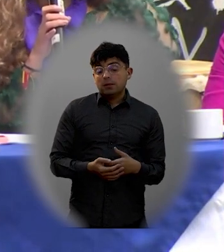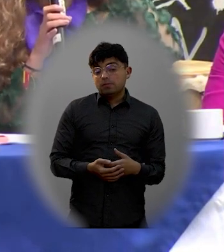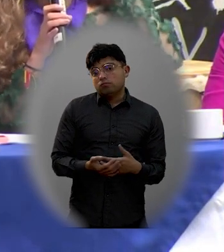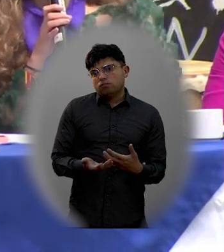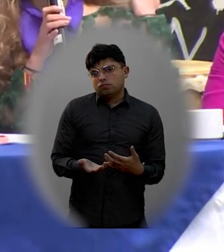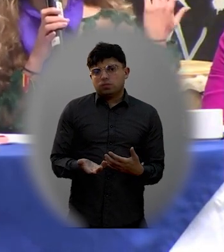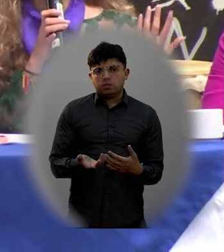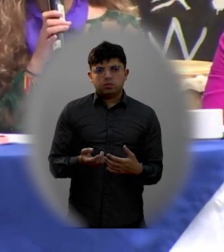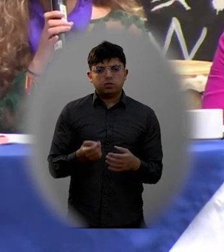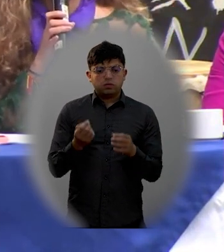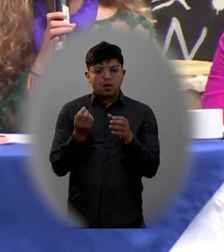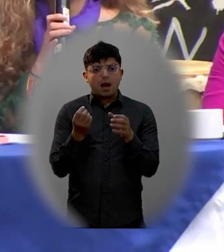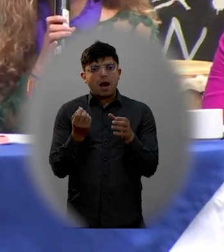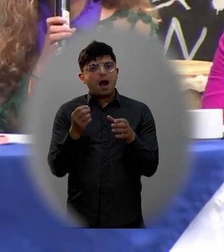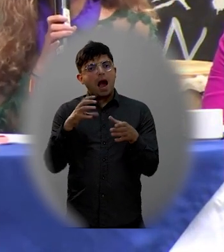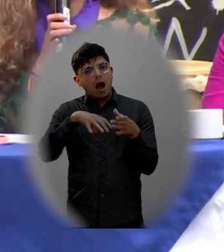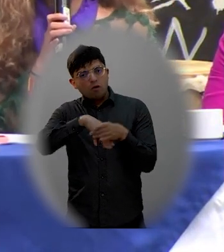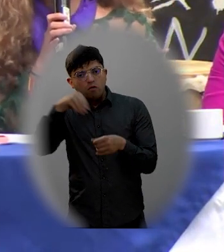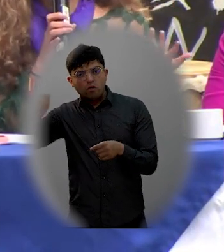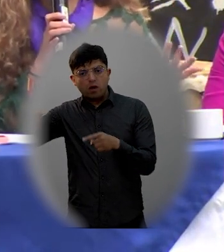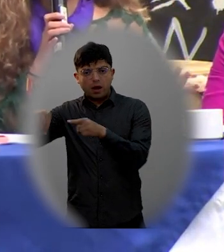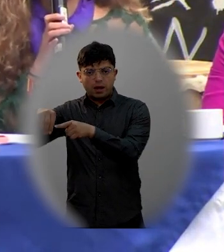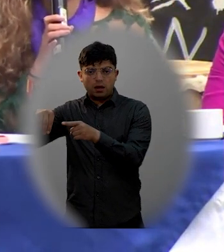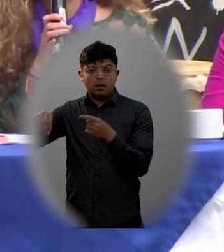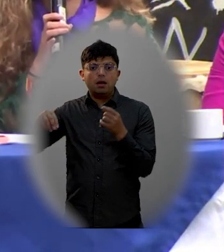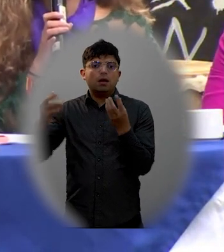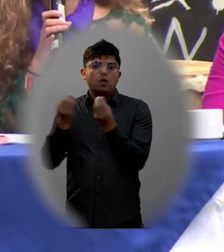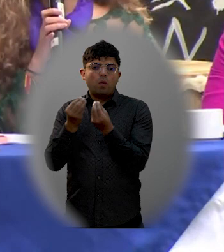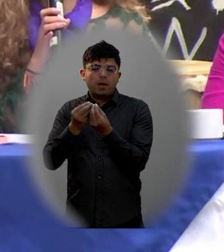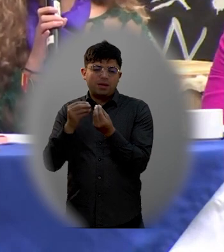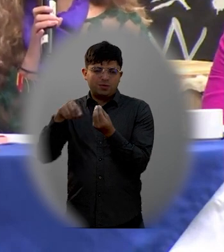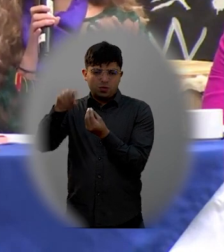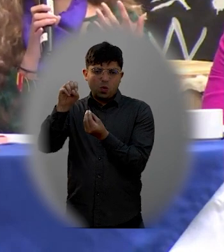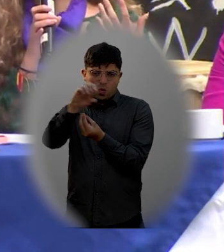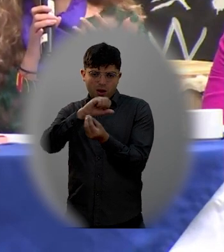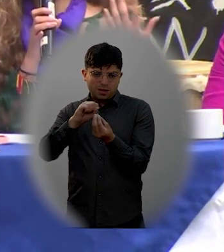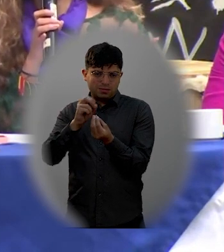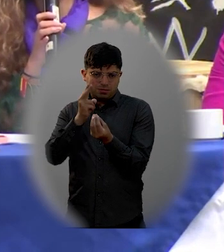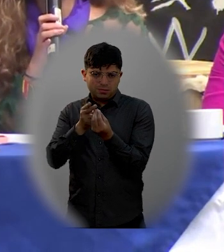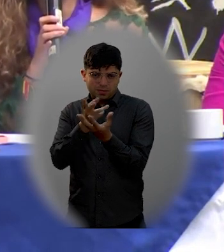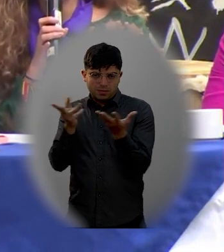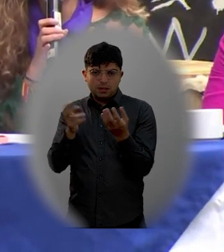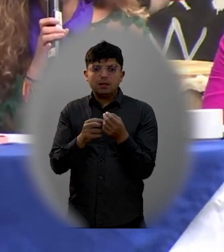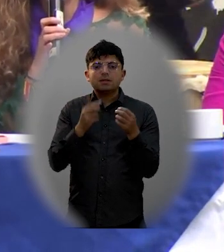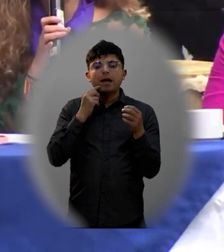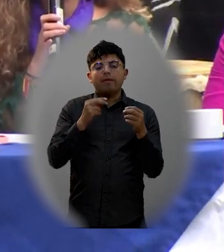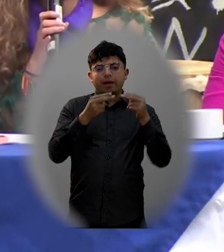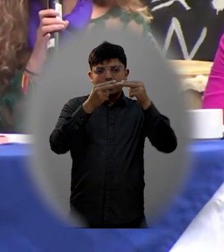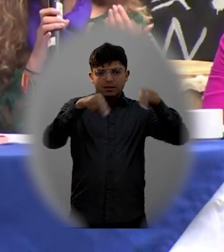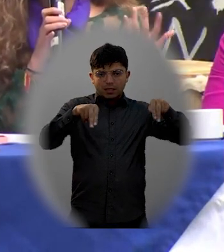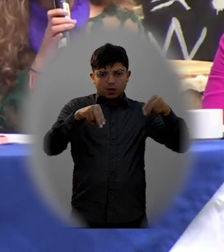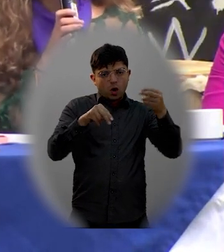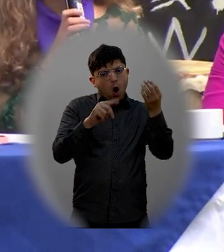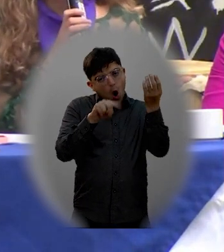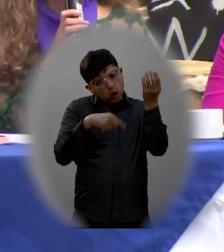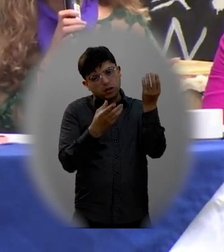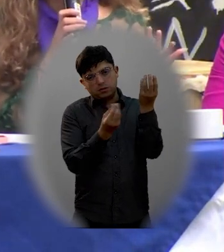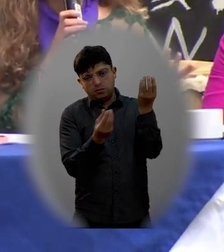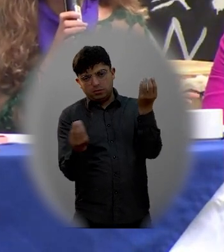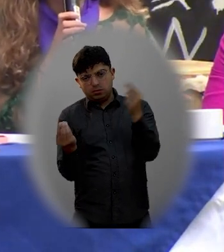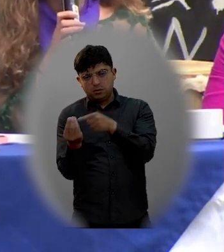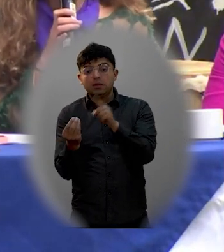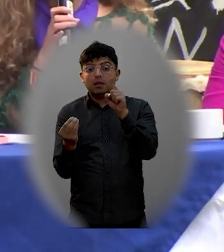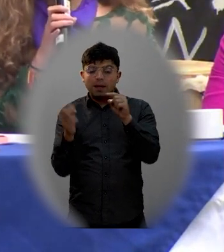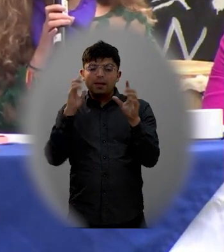no podemos dejar afuera a los compañeros que son disidencias sexogenéricas y también tiene que tener